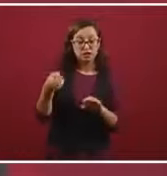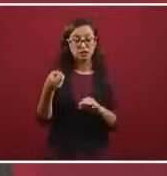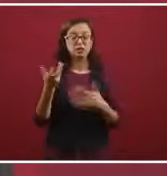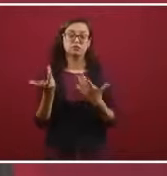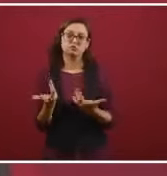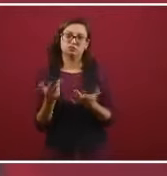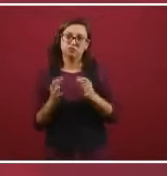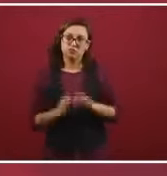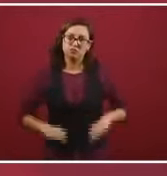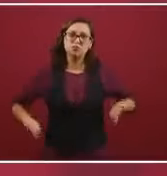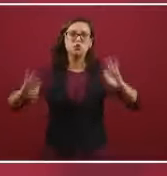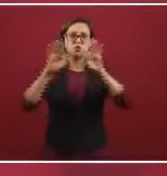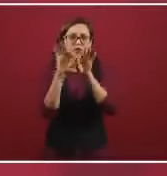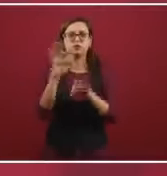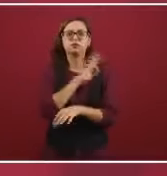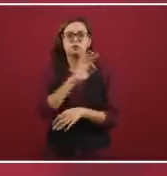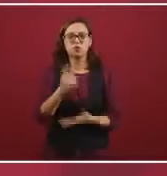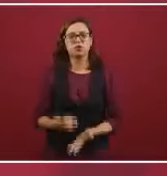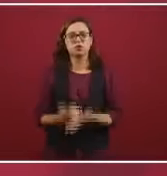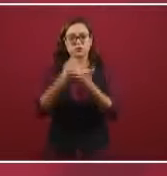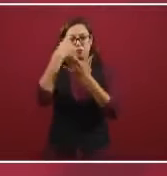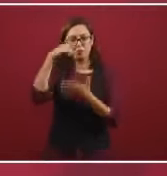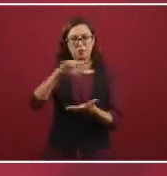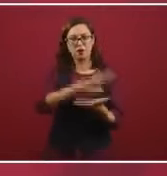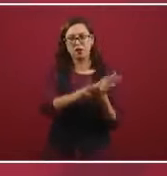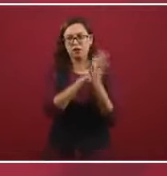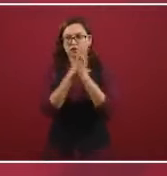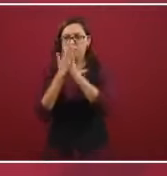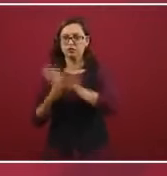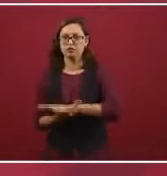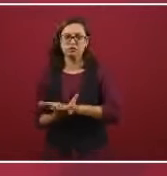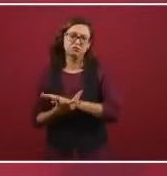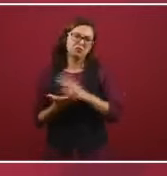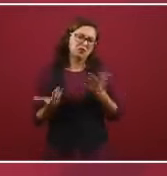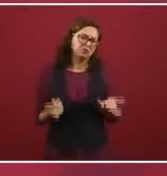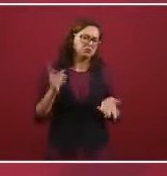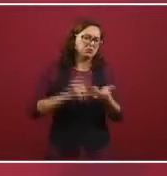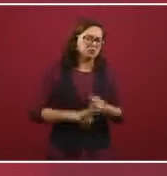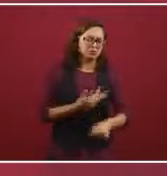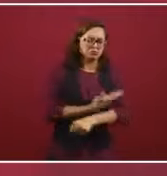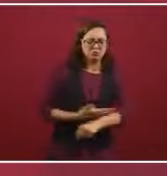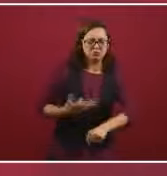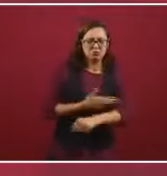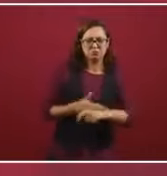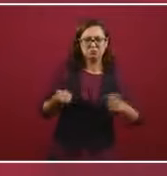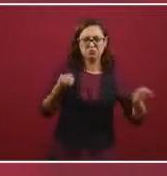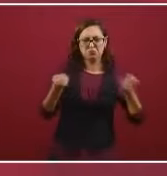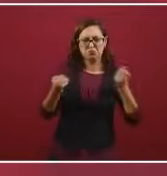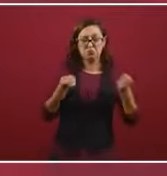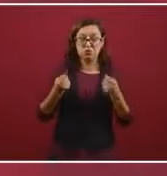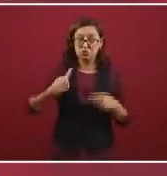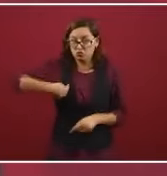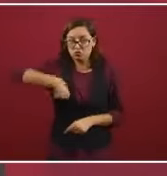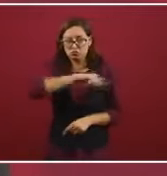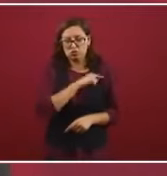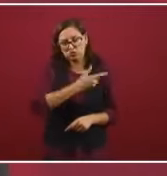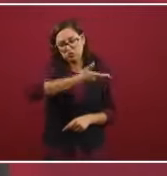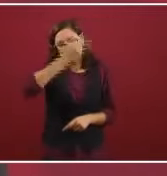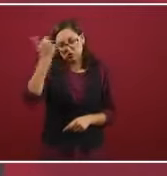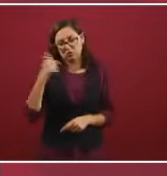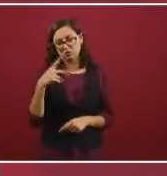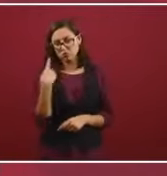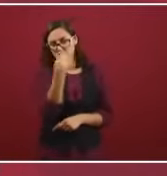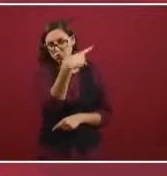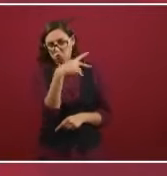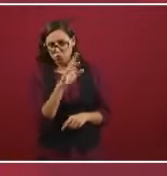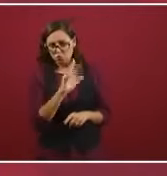cambio drástico, no en su regulación interna, que no es una materia que nosotros debamos determinar, pero sí en